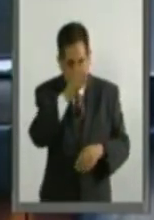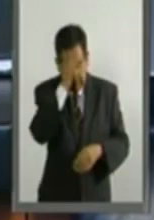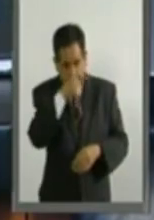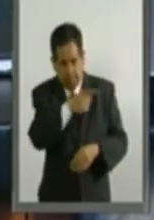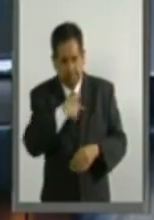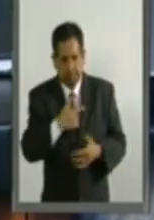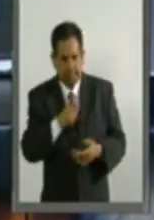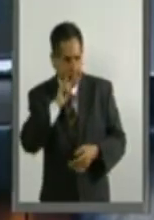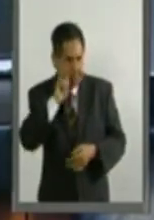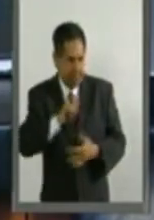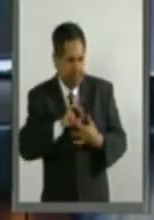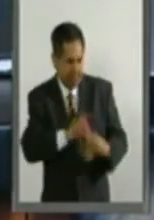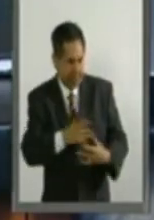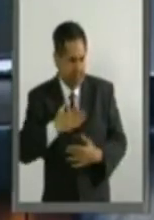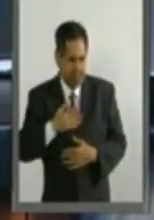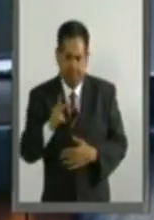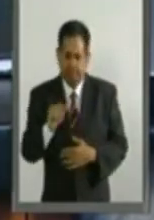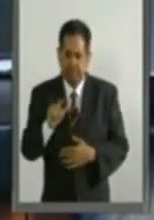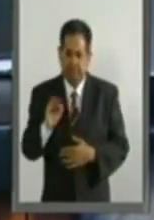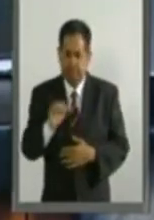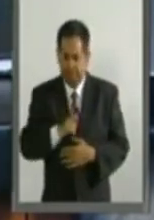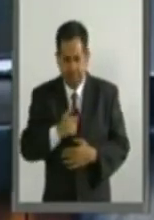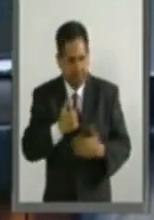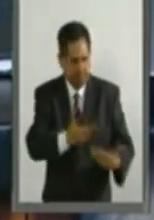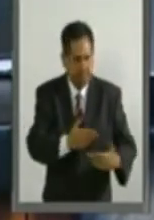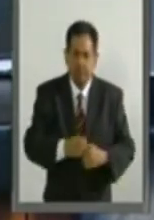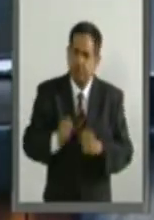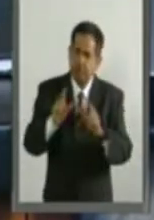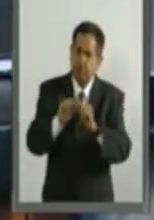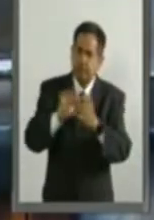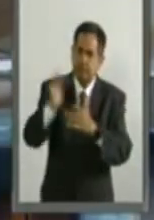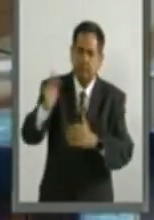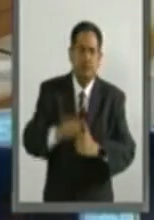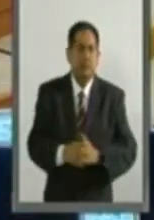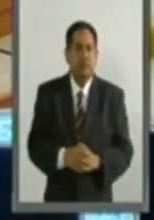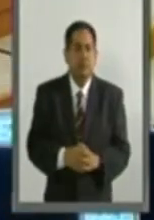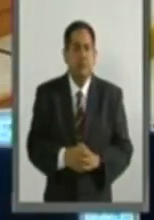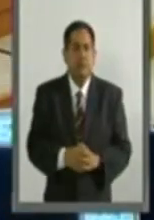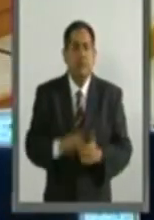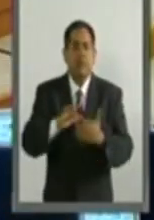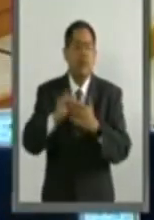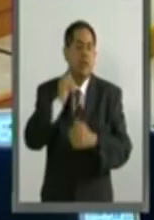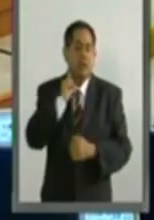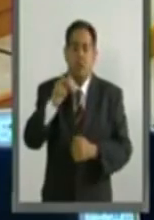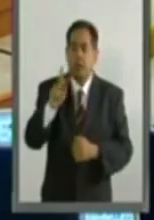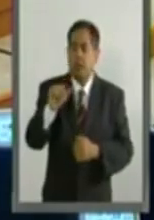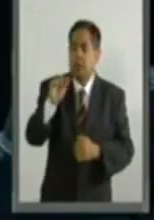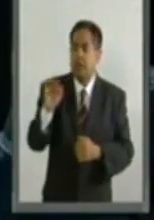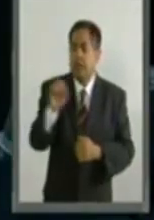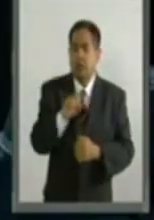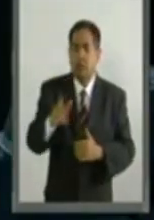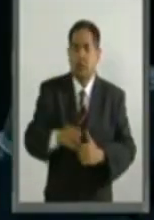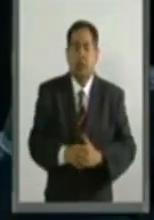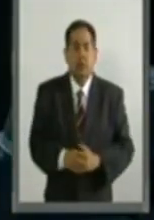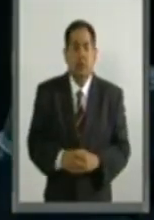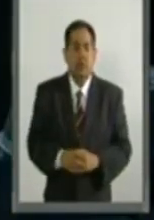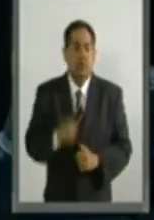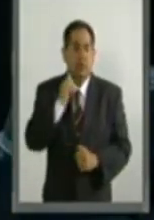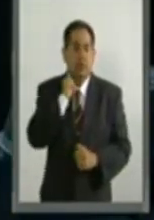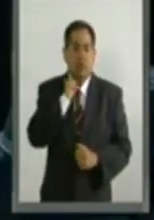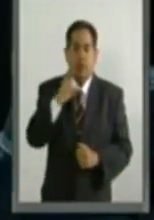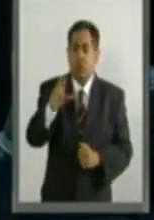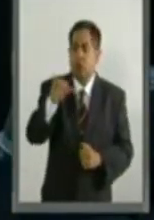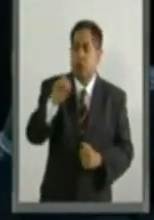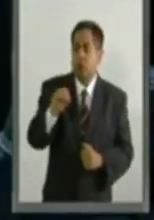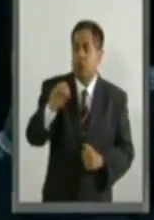con la amistad de tu amiga Marta Palafox. Gracias, presidente. Gracias, gracias, senadora Palafox. Senadora Rocío